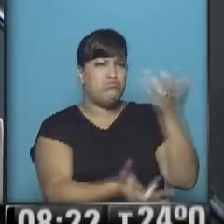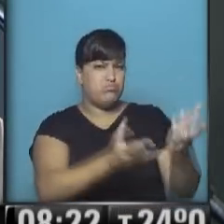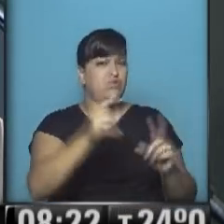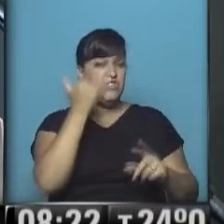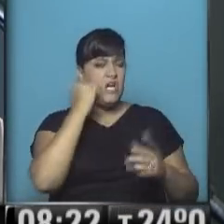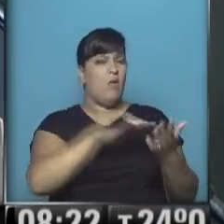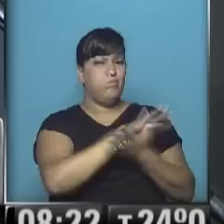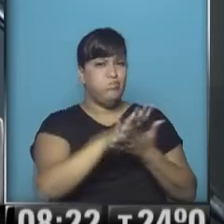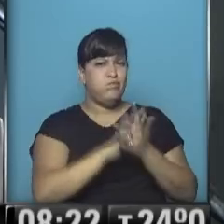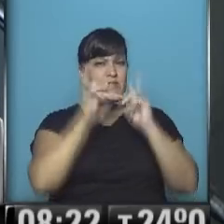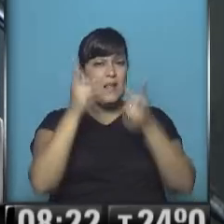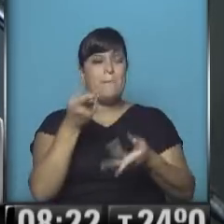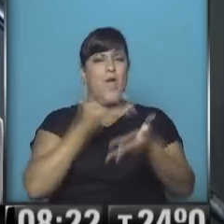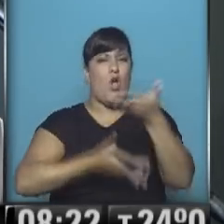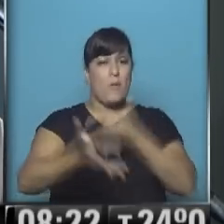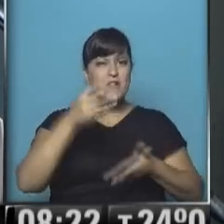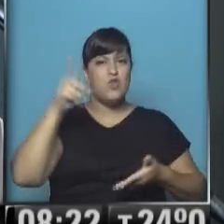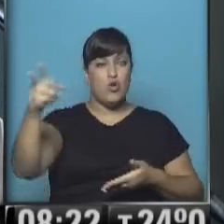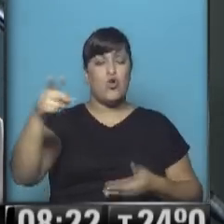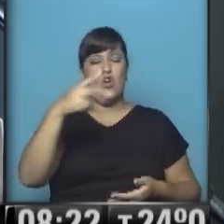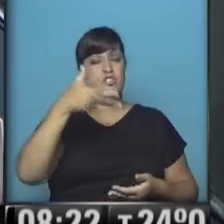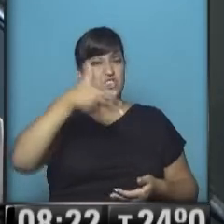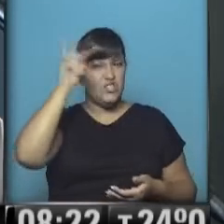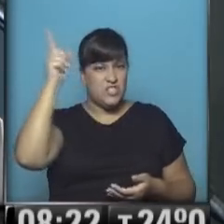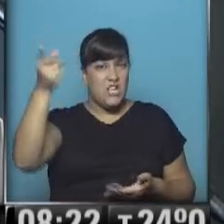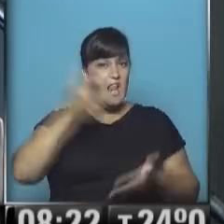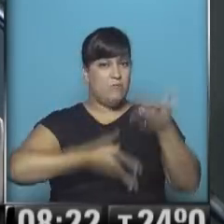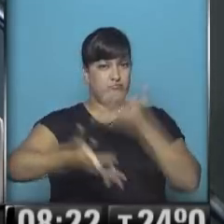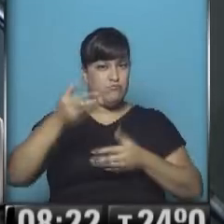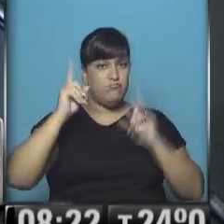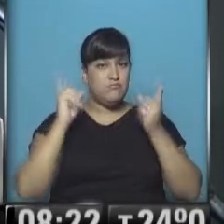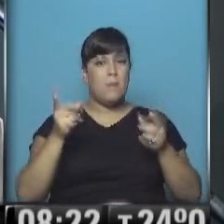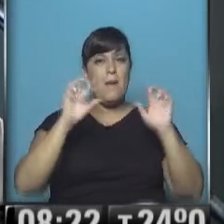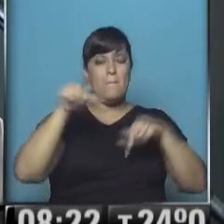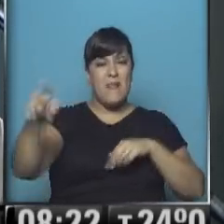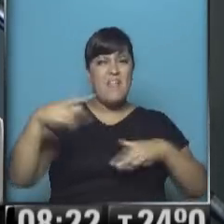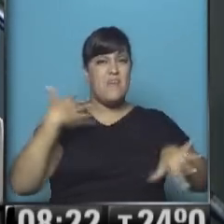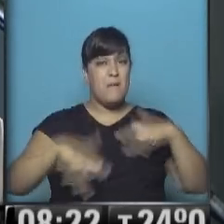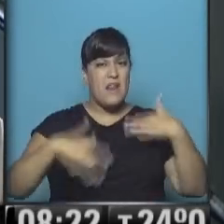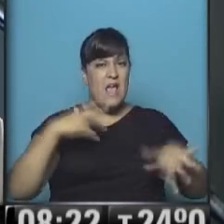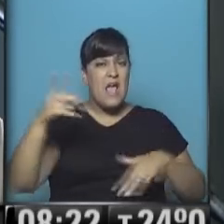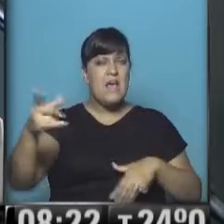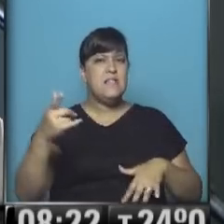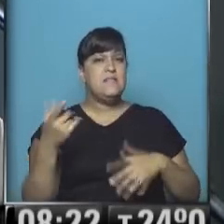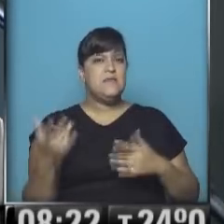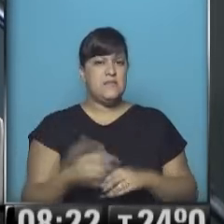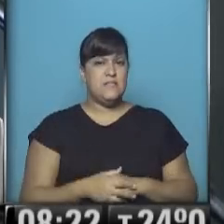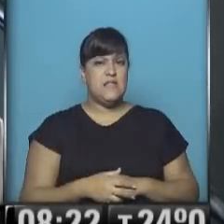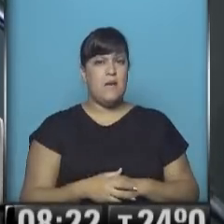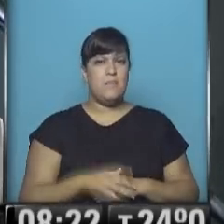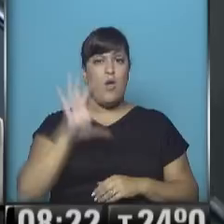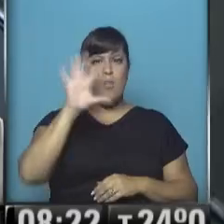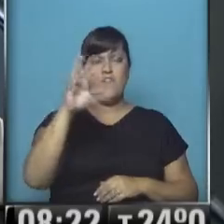hemos hecho una cooperación con la República Hermana de Chile. Lo mismo el programa de emergencia ha actuado en forma inmediata en la